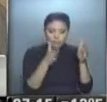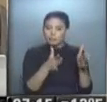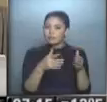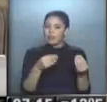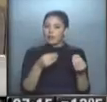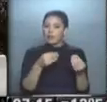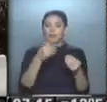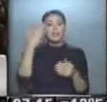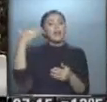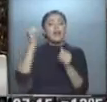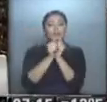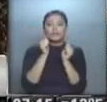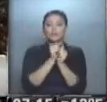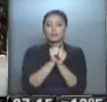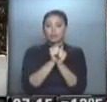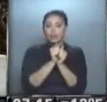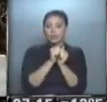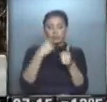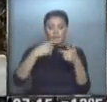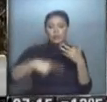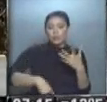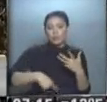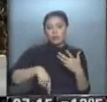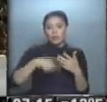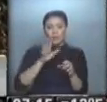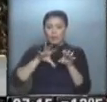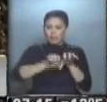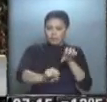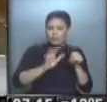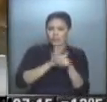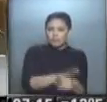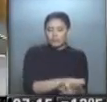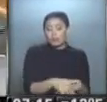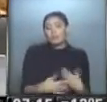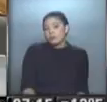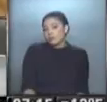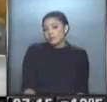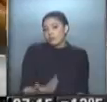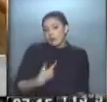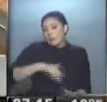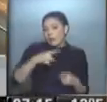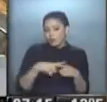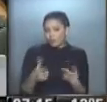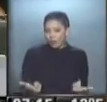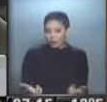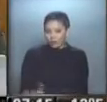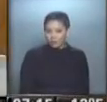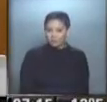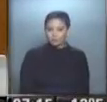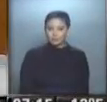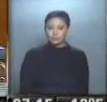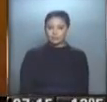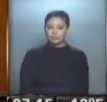una reposición histórica hacia muchas cosas que fueron de avasallamiento. Así que bueno, no hay mucho para discutir. Queda